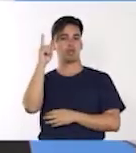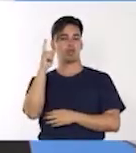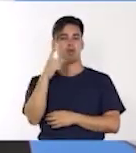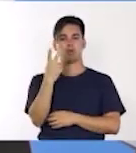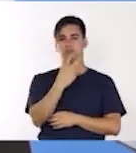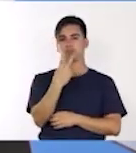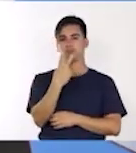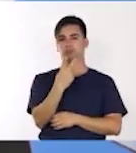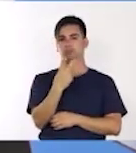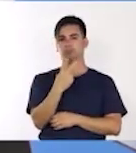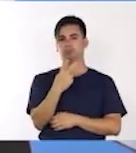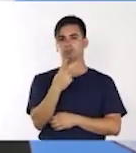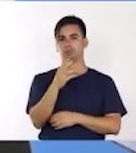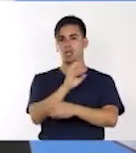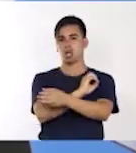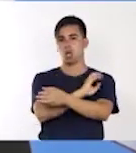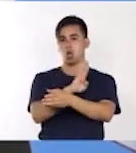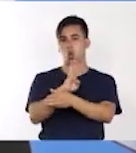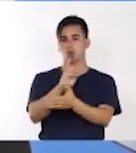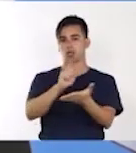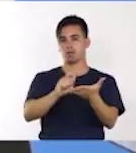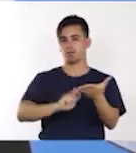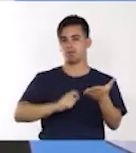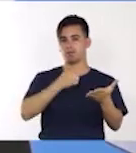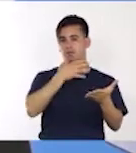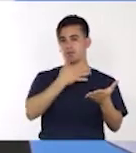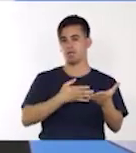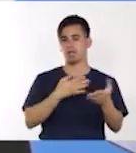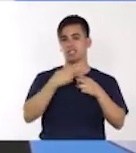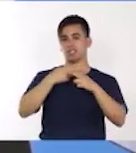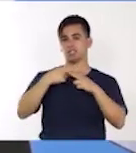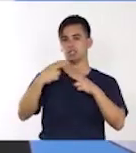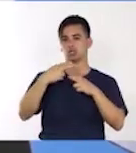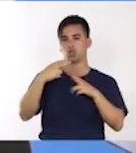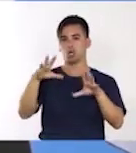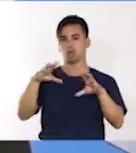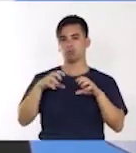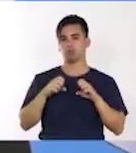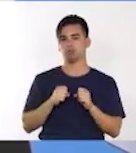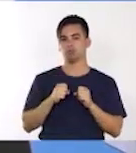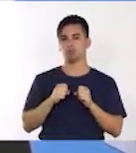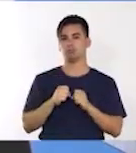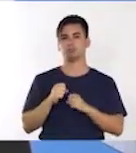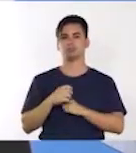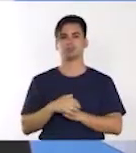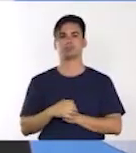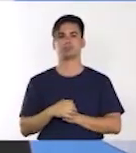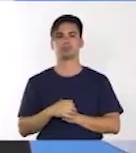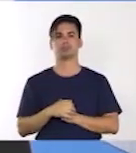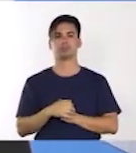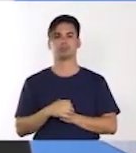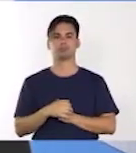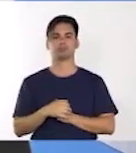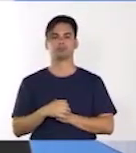Como ustedes conocen por historia, la historia Me absorberá es el documento que recoge el